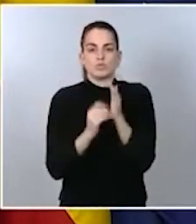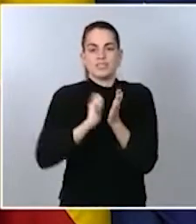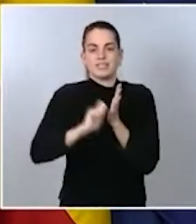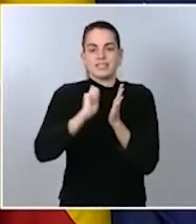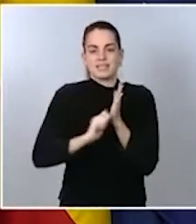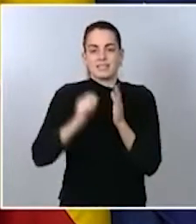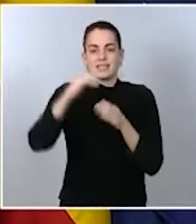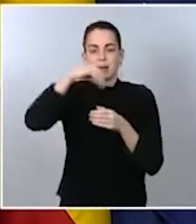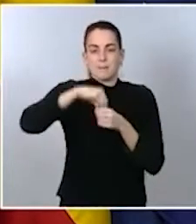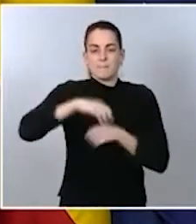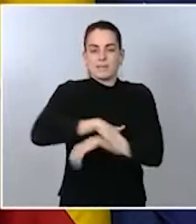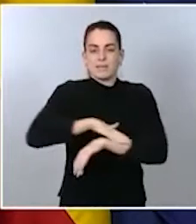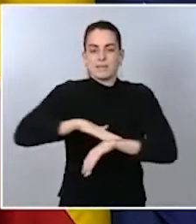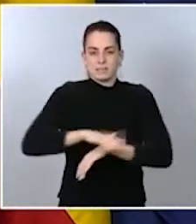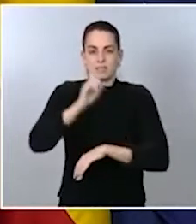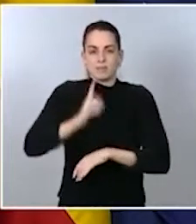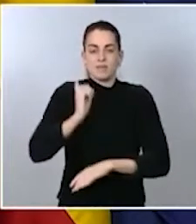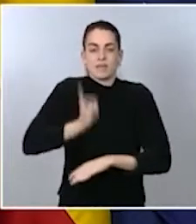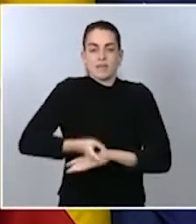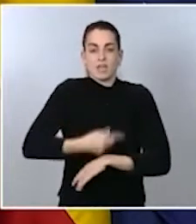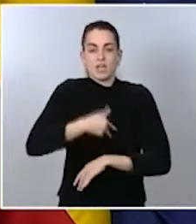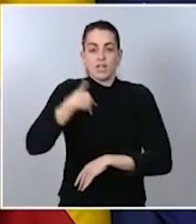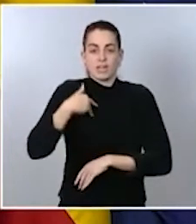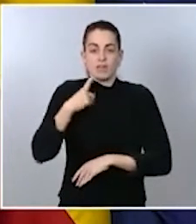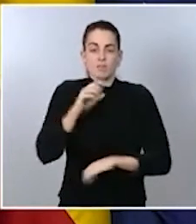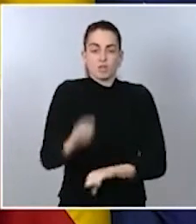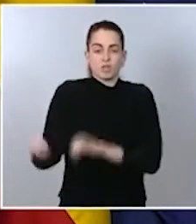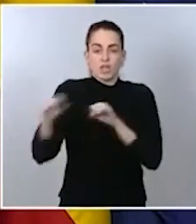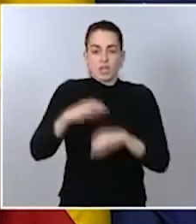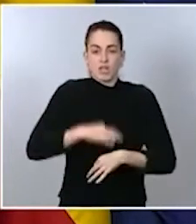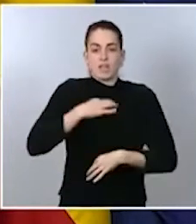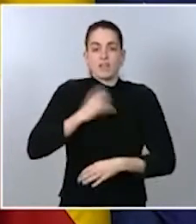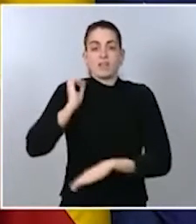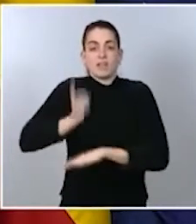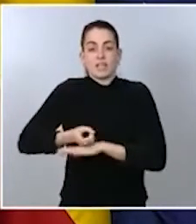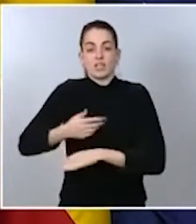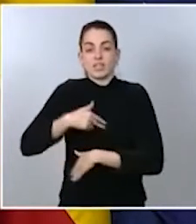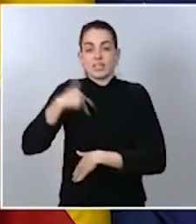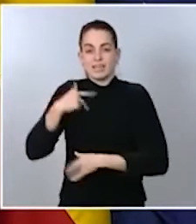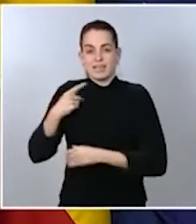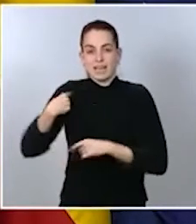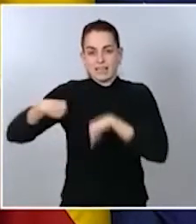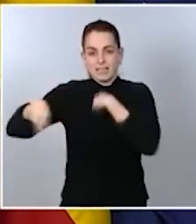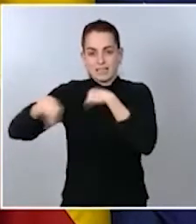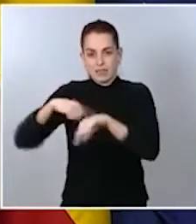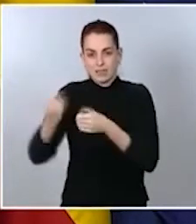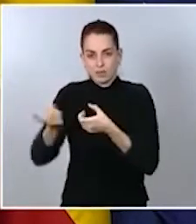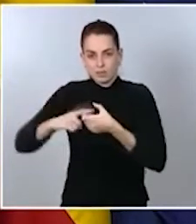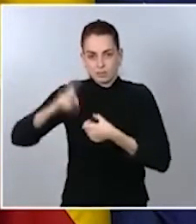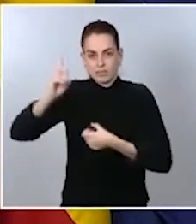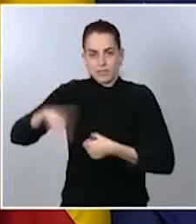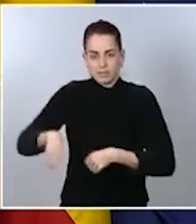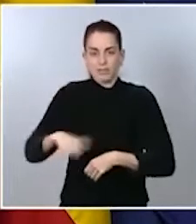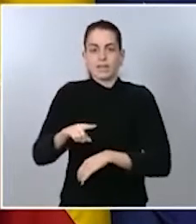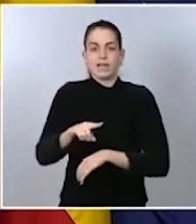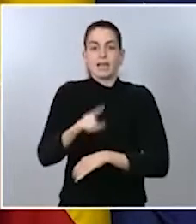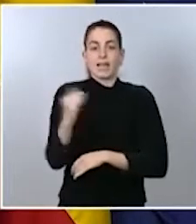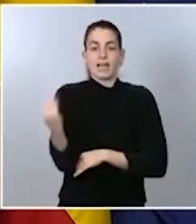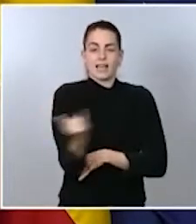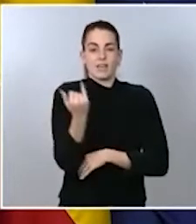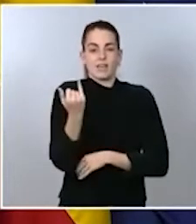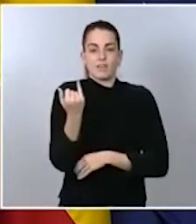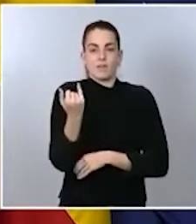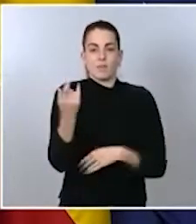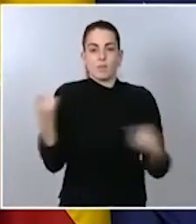director general de protección civil director general de tráfico miembro también el jefe de producción de la aemet